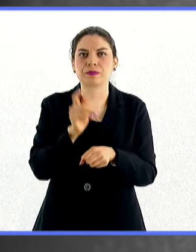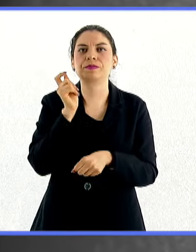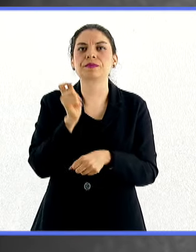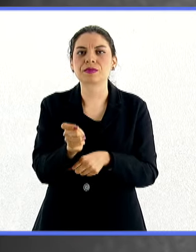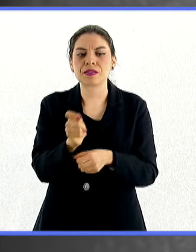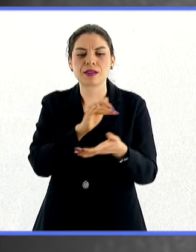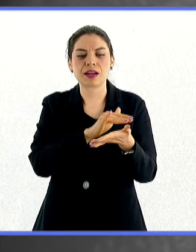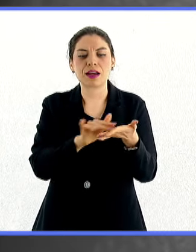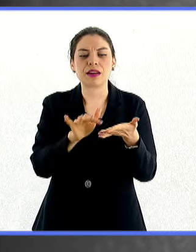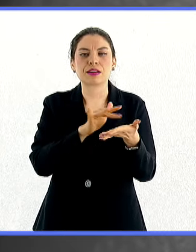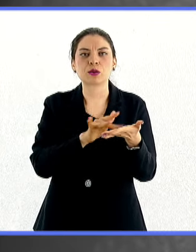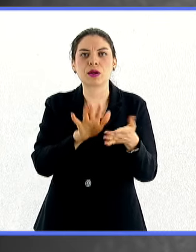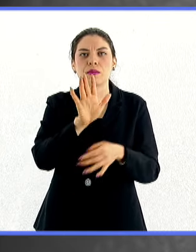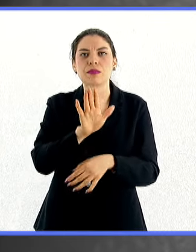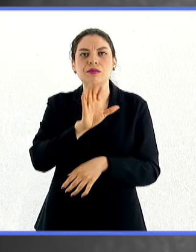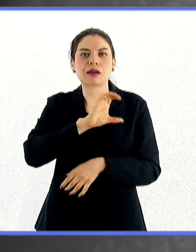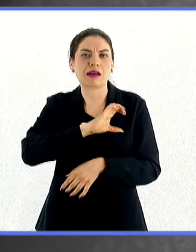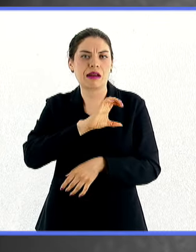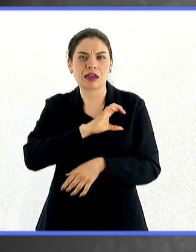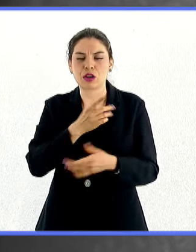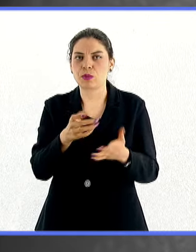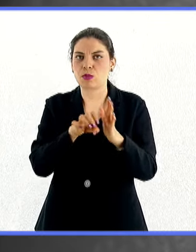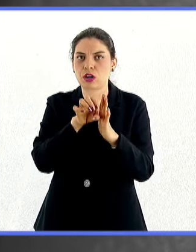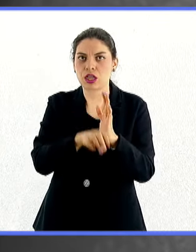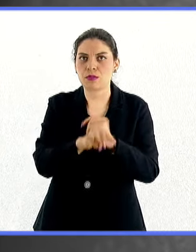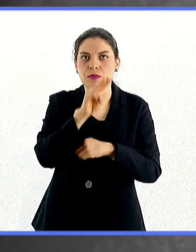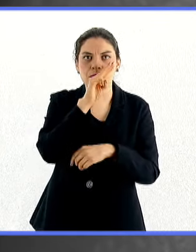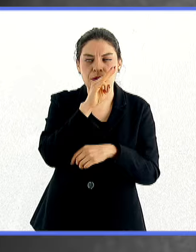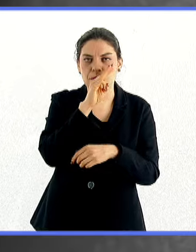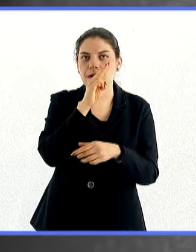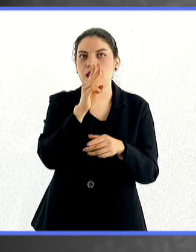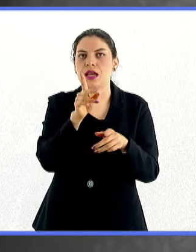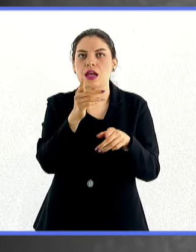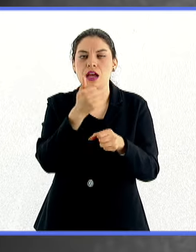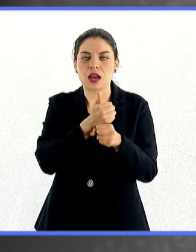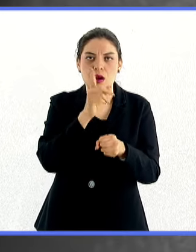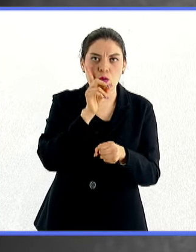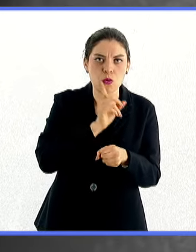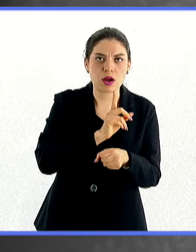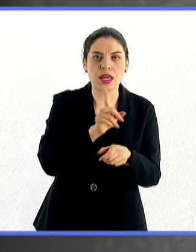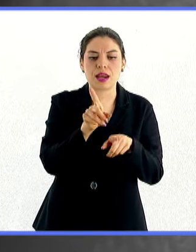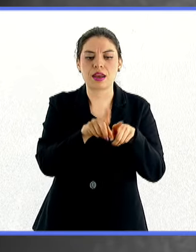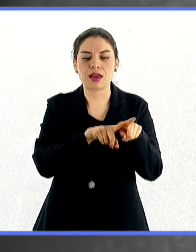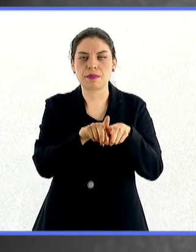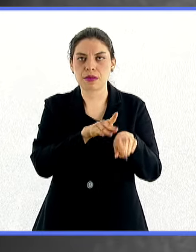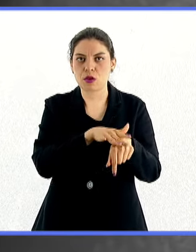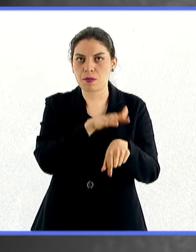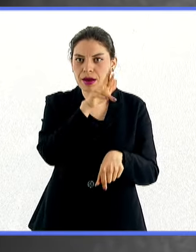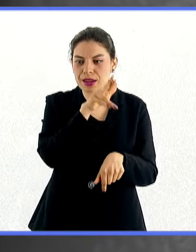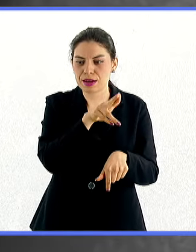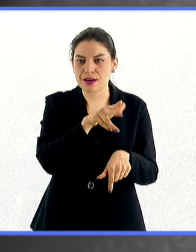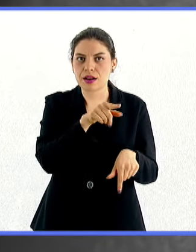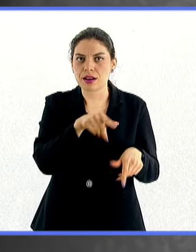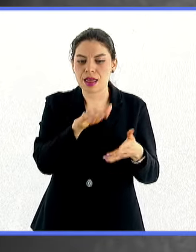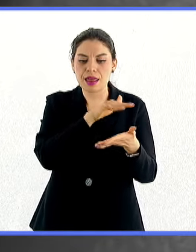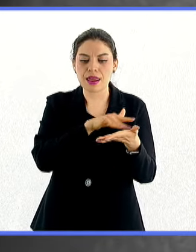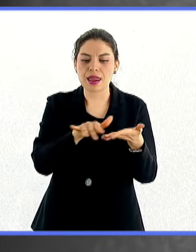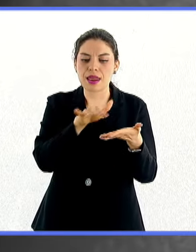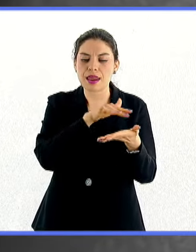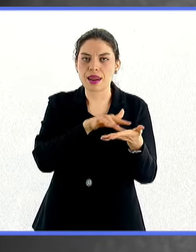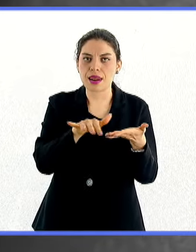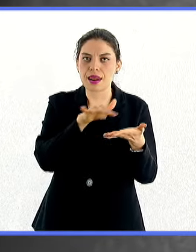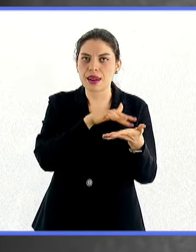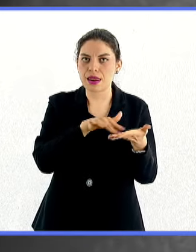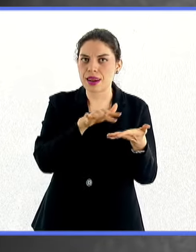afecto. Cuando un adulto le lee a un niño, la madre, la abuela, el hermano mayor, transforma ese ejercicio de leer en